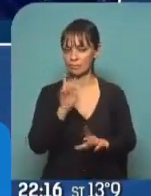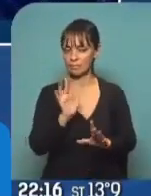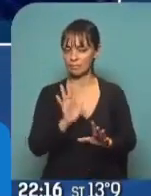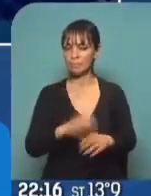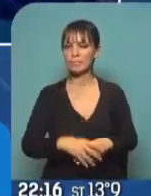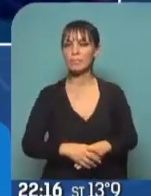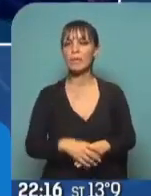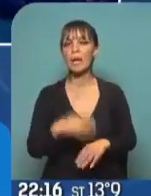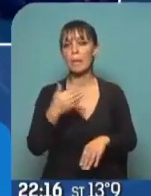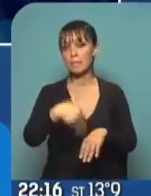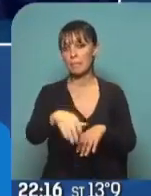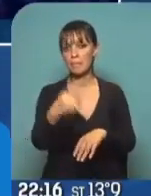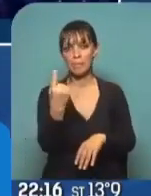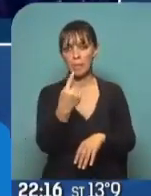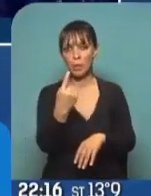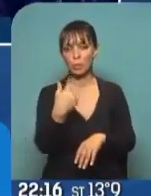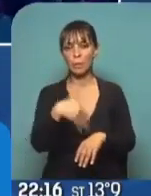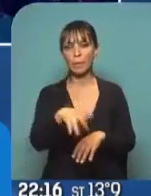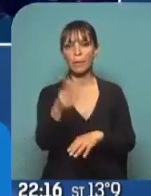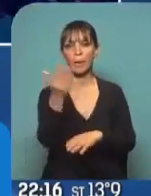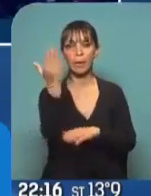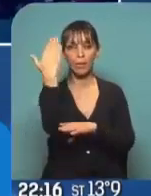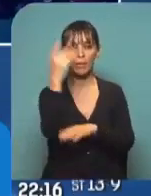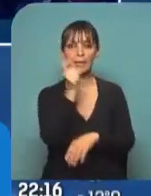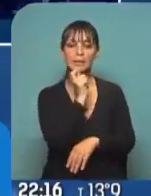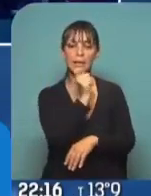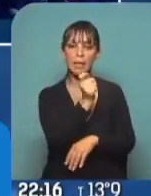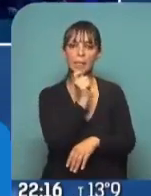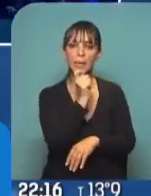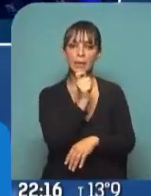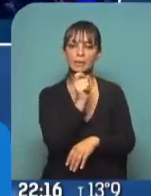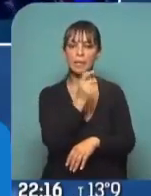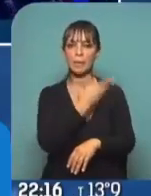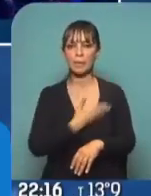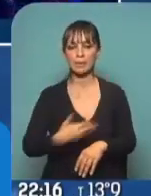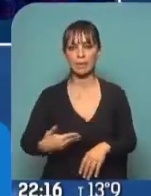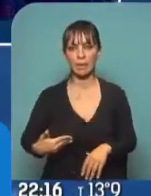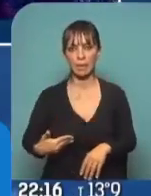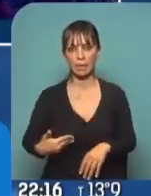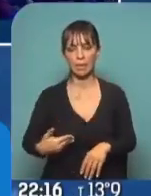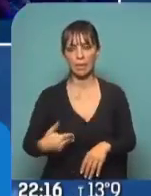Y en minutos va a haber conferencia de prensa del presidente de la Nación.